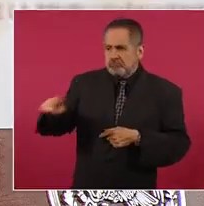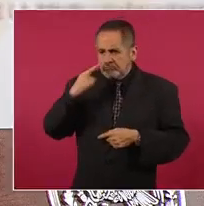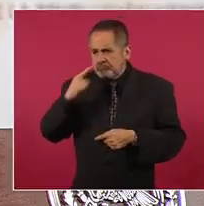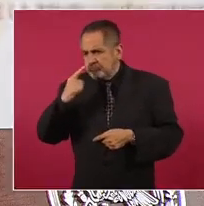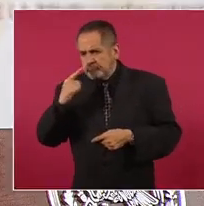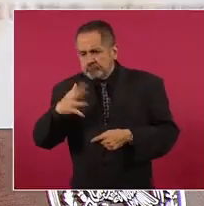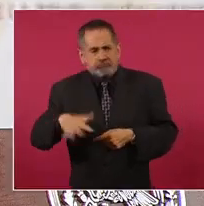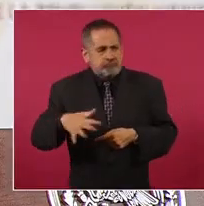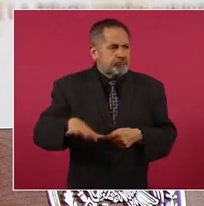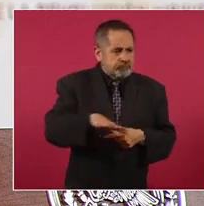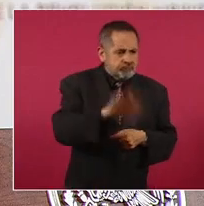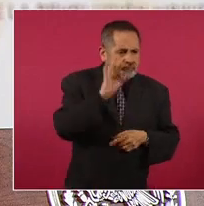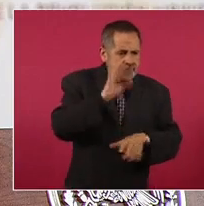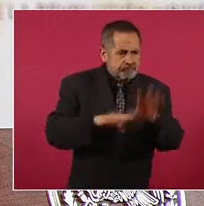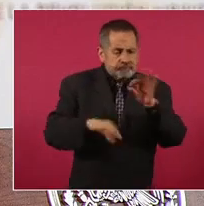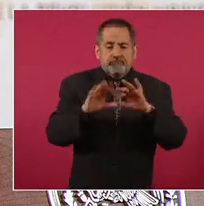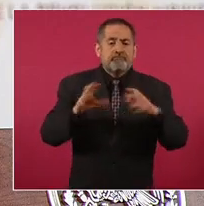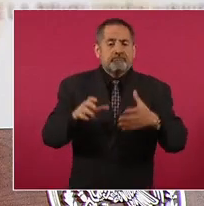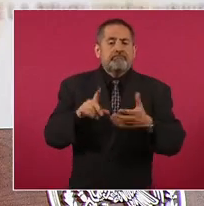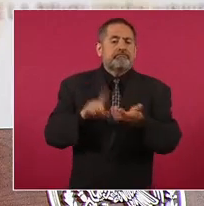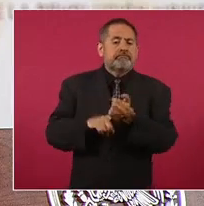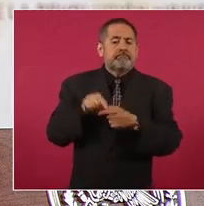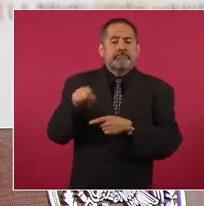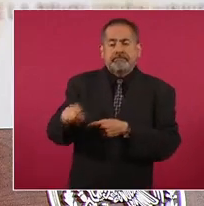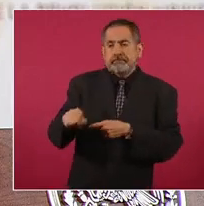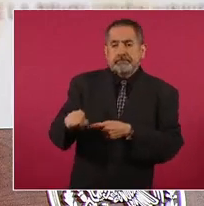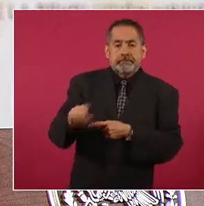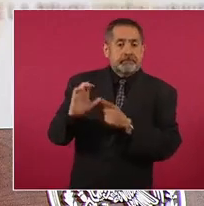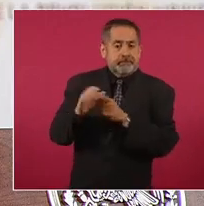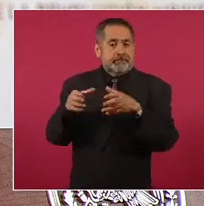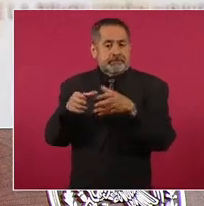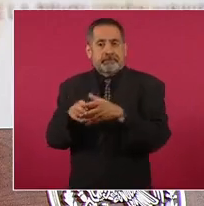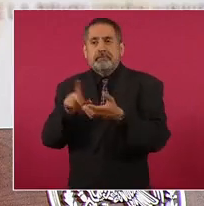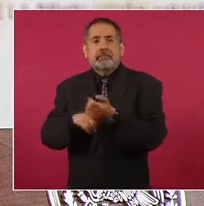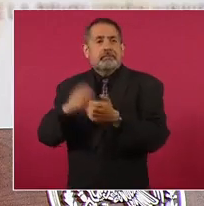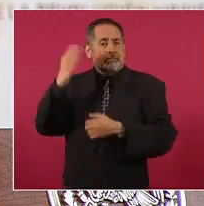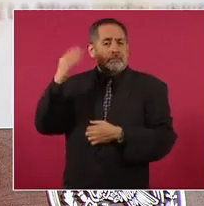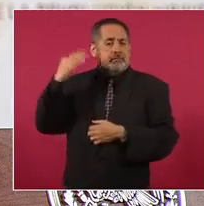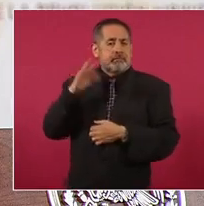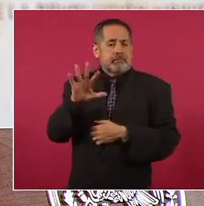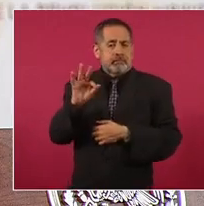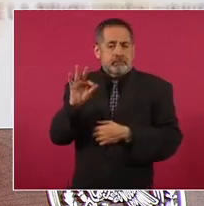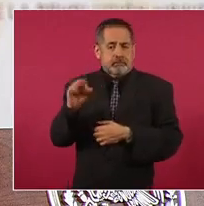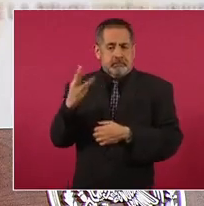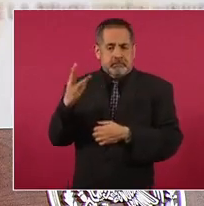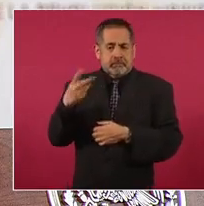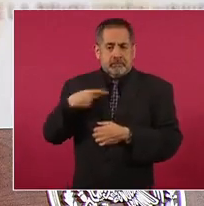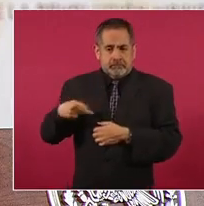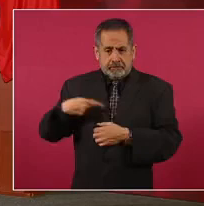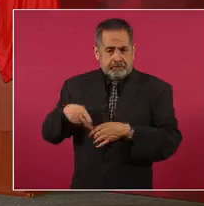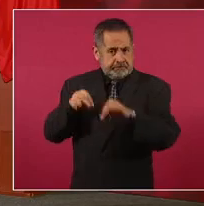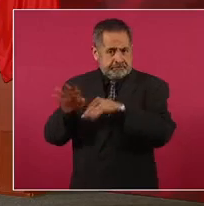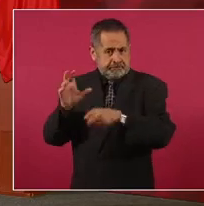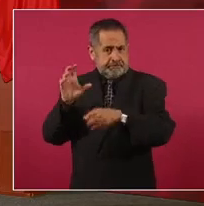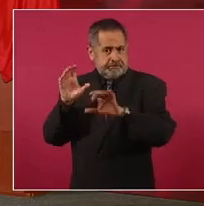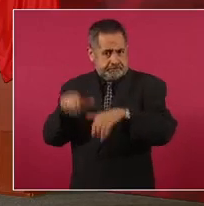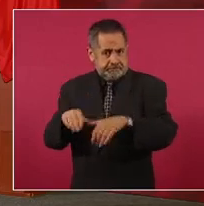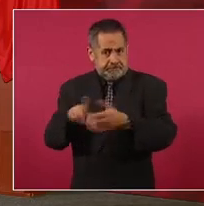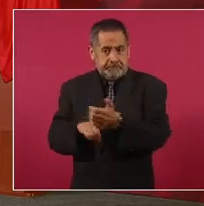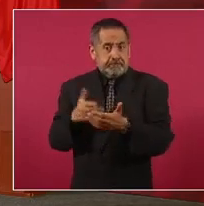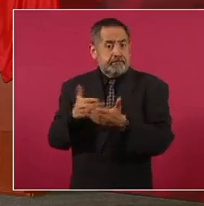tareas forenses, donde la comisión pasó de tener 43 personas laborando